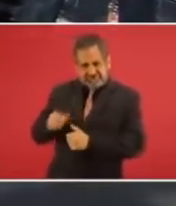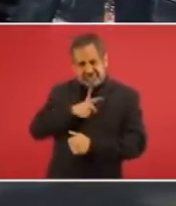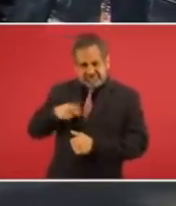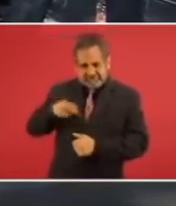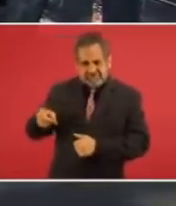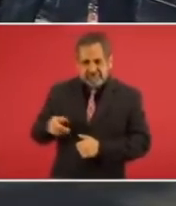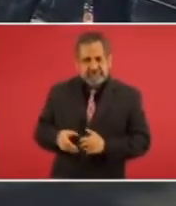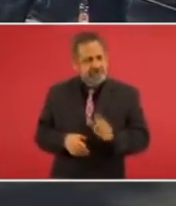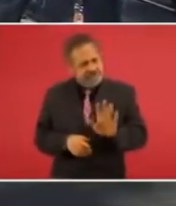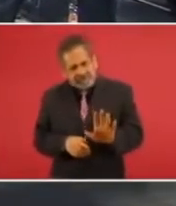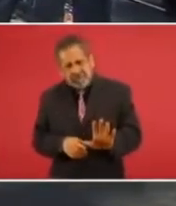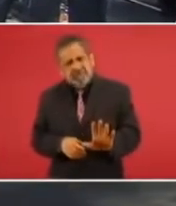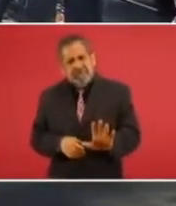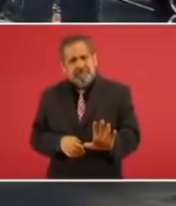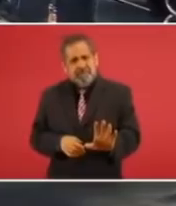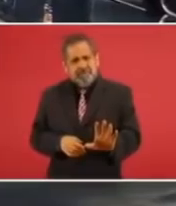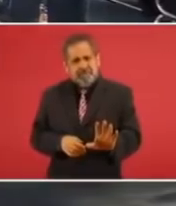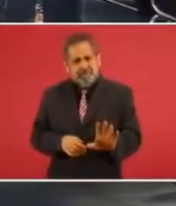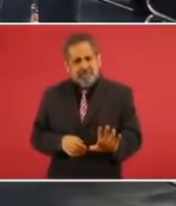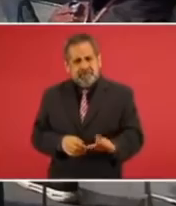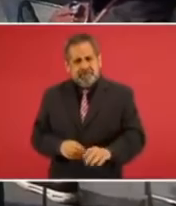No,